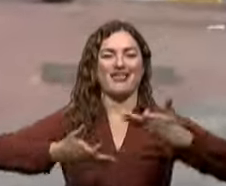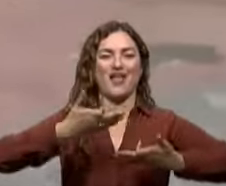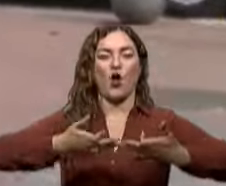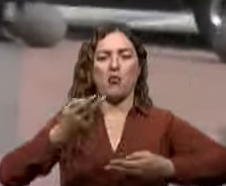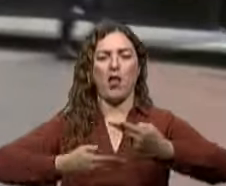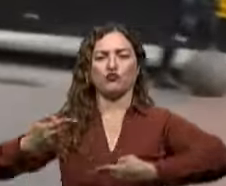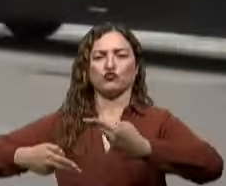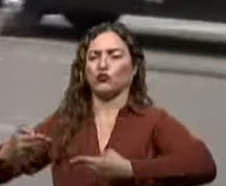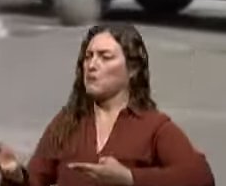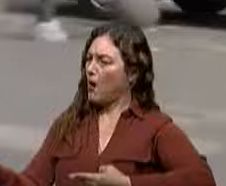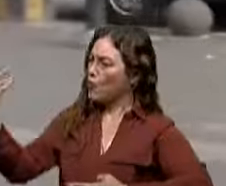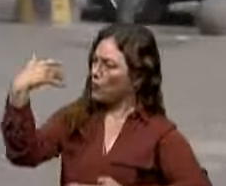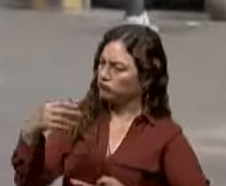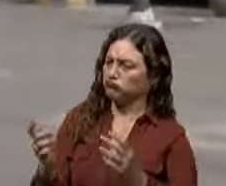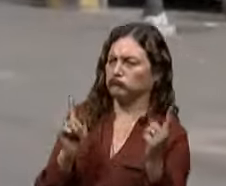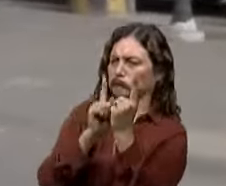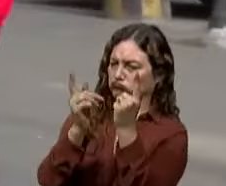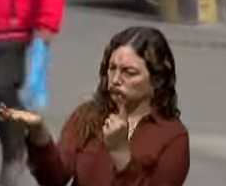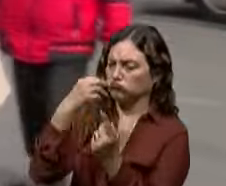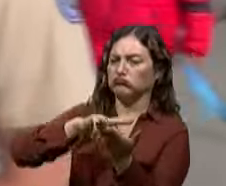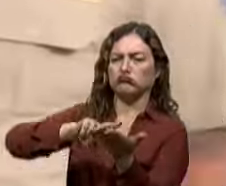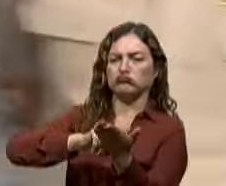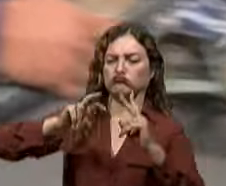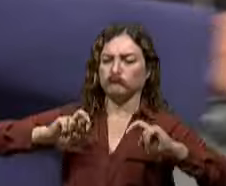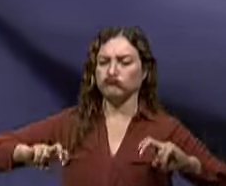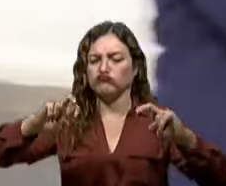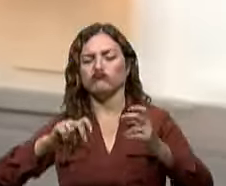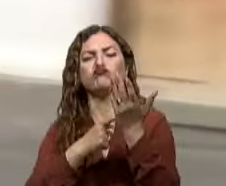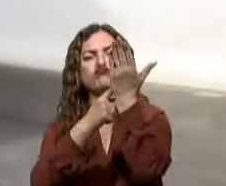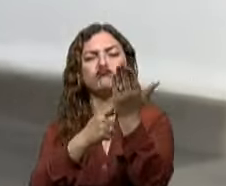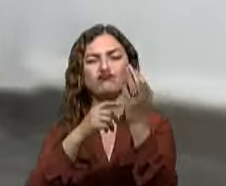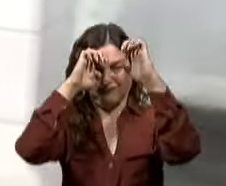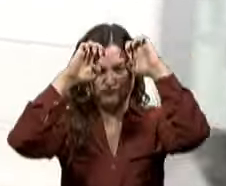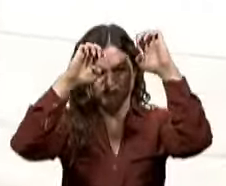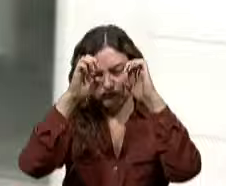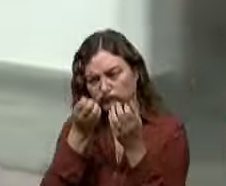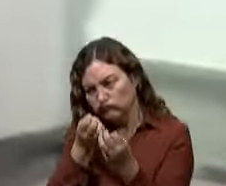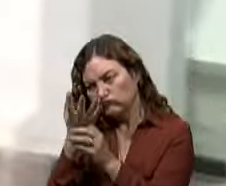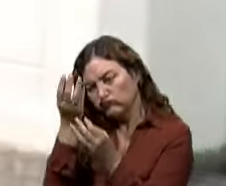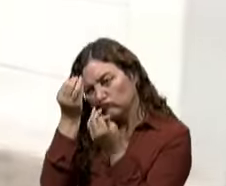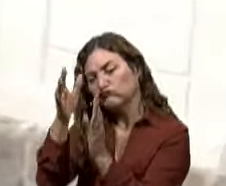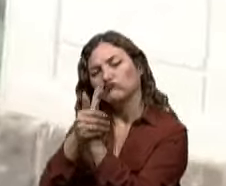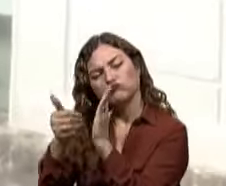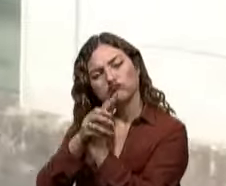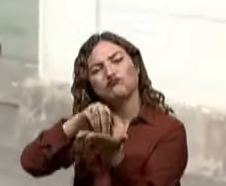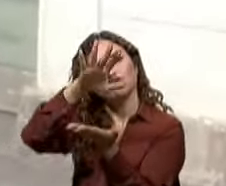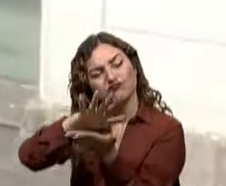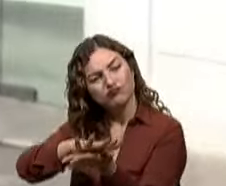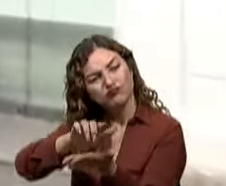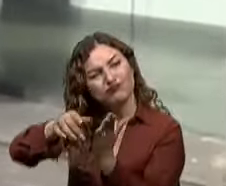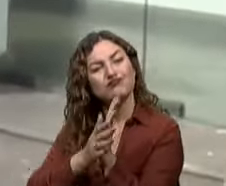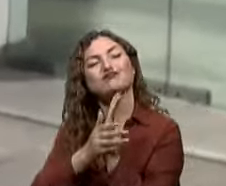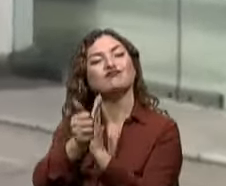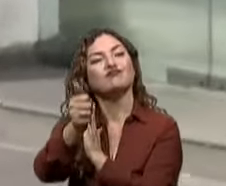varias estrategias con ellos, las cuales van a ser puestas en marcha en el transcurso de esta semana. Mayero, ahí estamos viendo